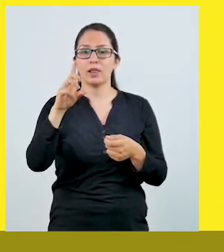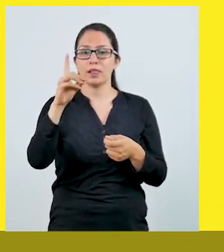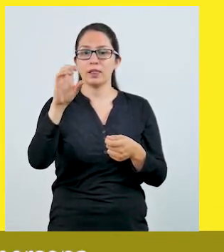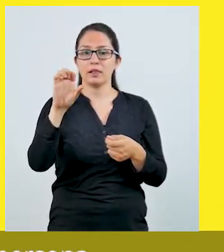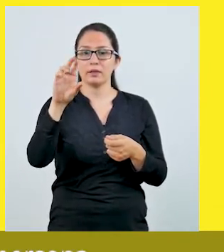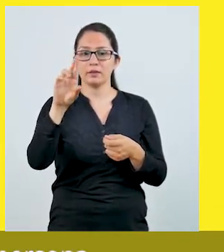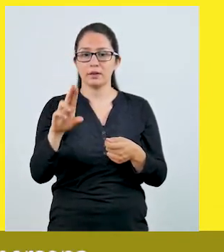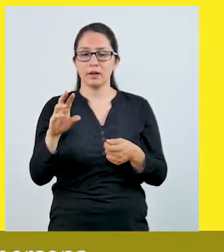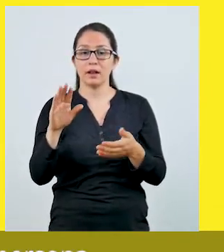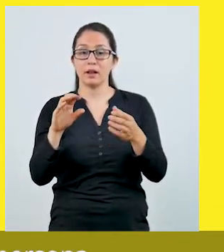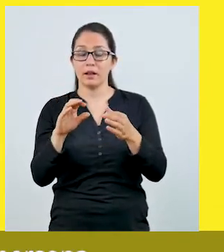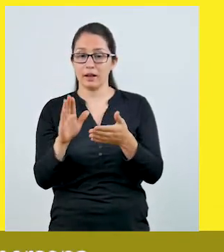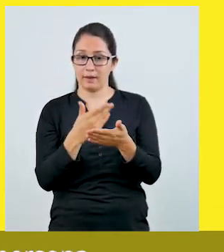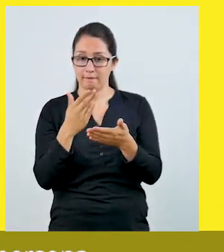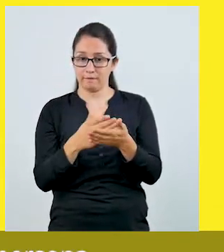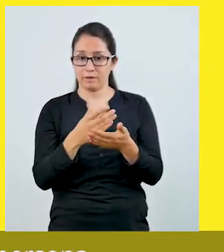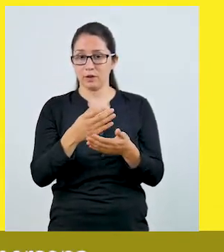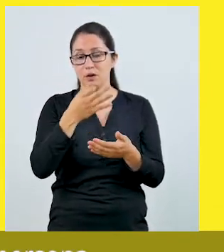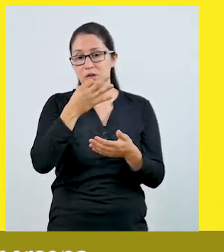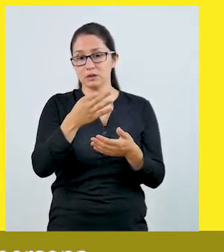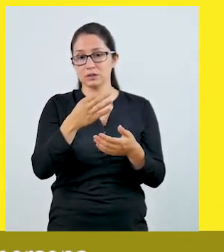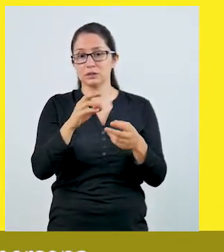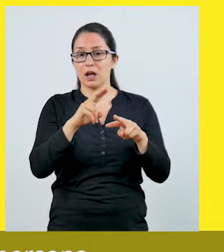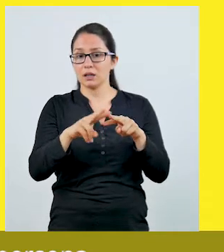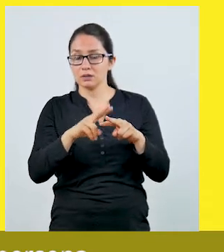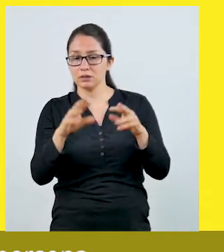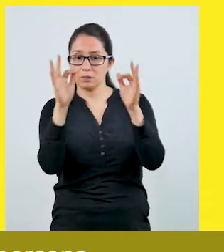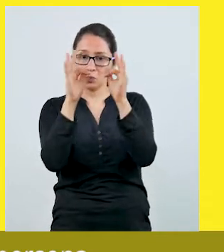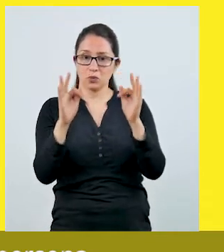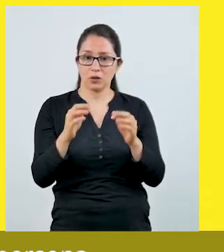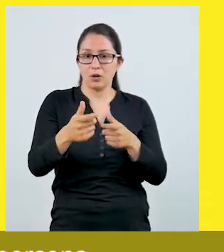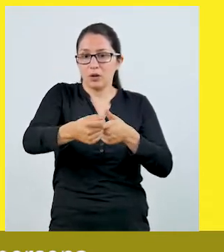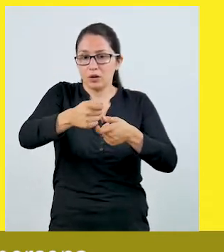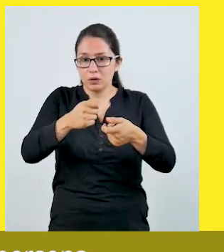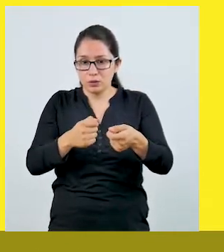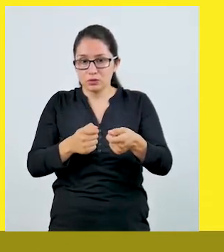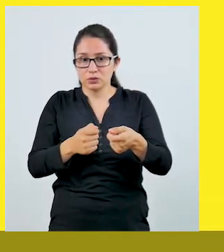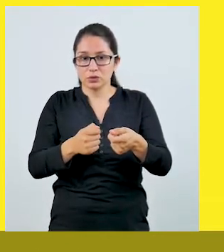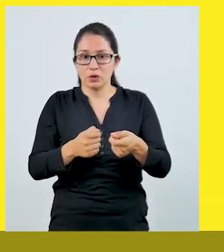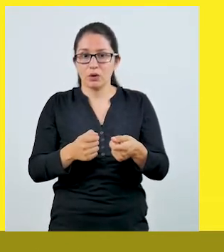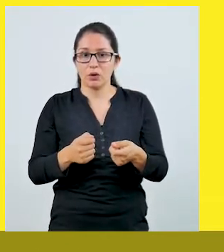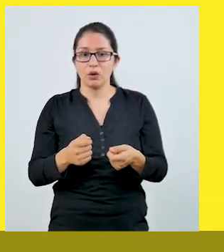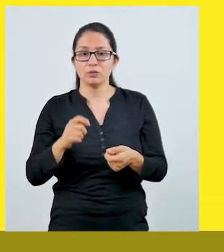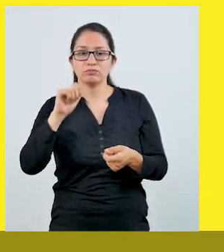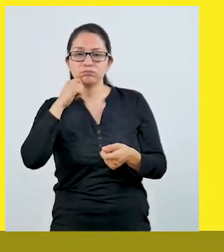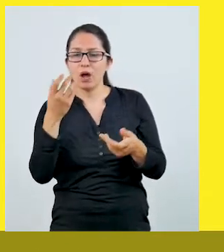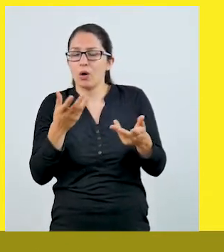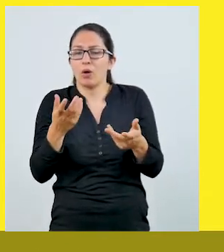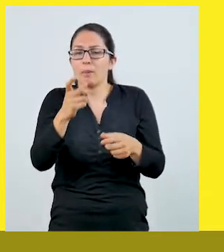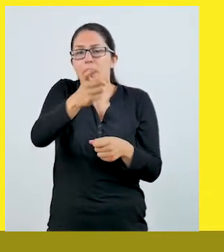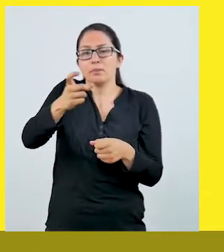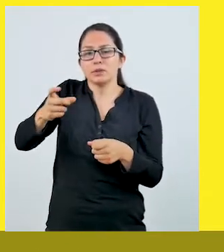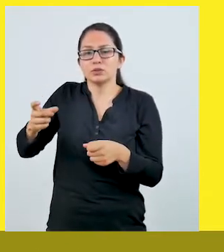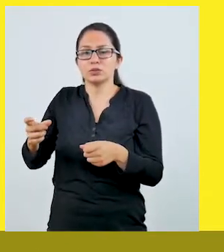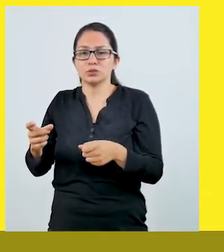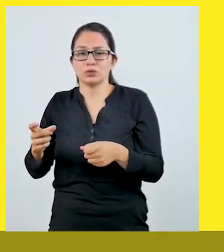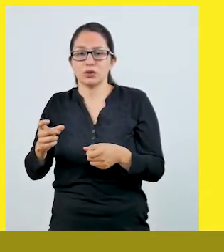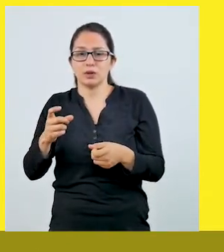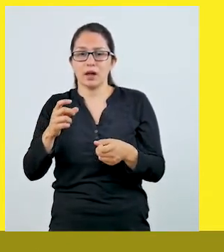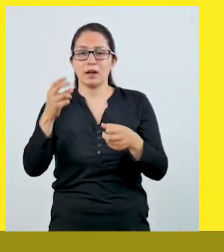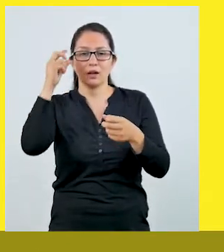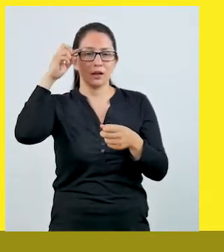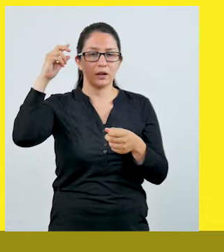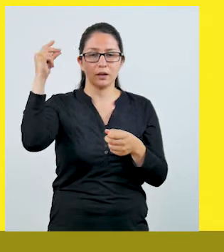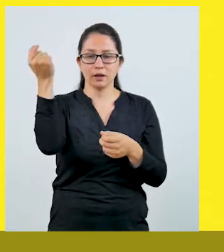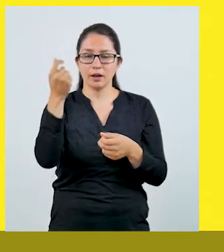Negocio, afirma que un modelo de negocio es la manera que una empresa o persona crea, entrega y captura valor